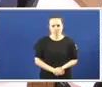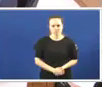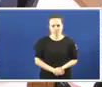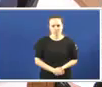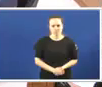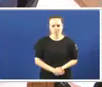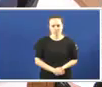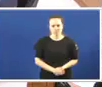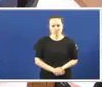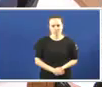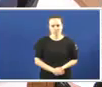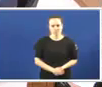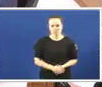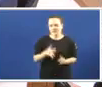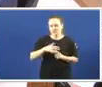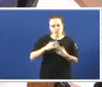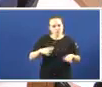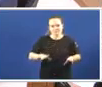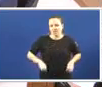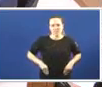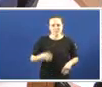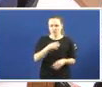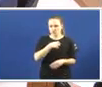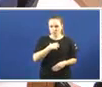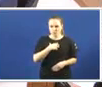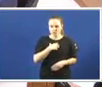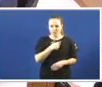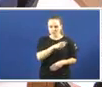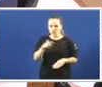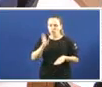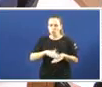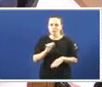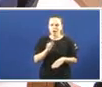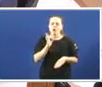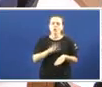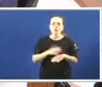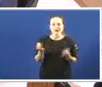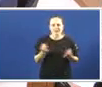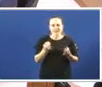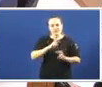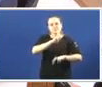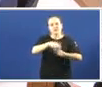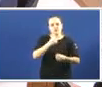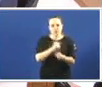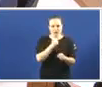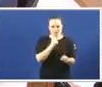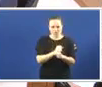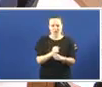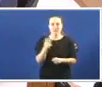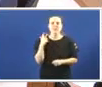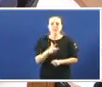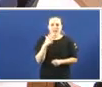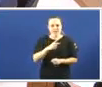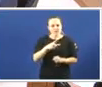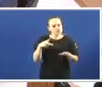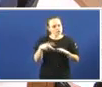É unha situación inaceptable que ten culpables, dende logo as reformas laborais, que recortaron dereitos para impoñer a devaluación salarial e